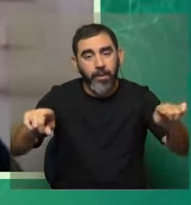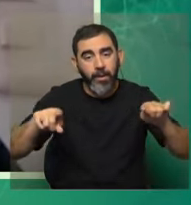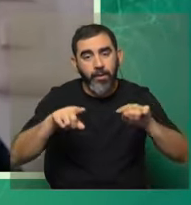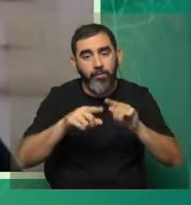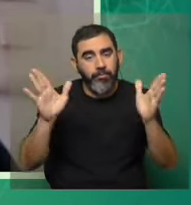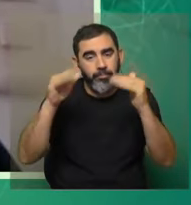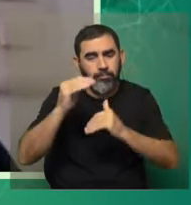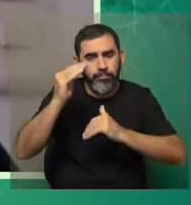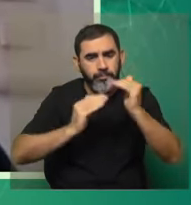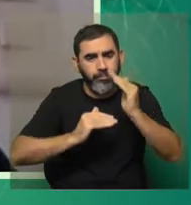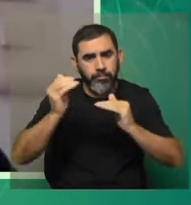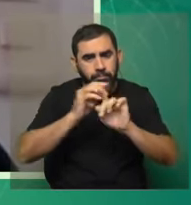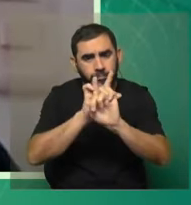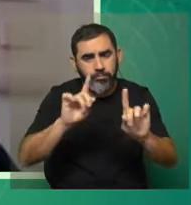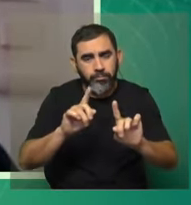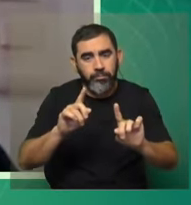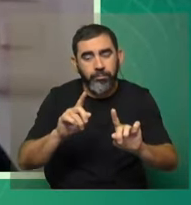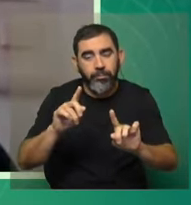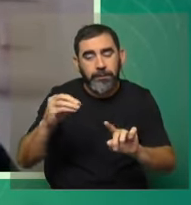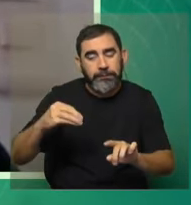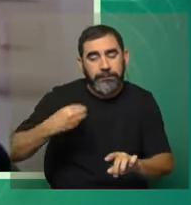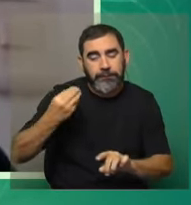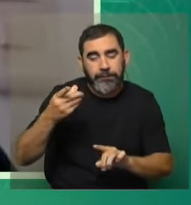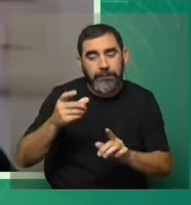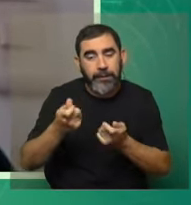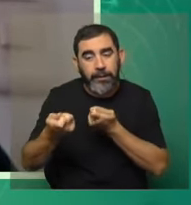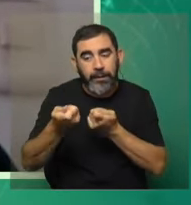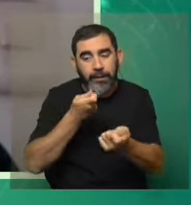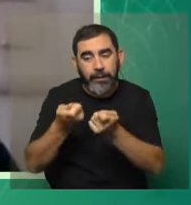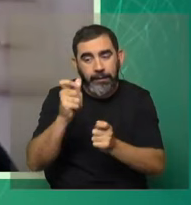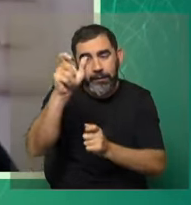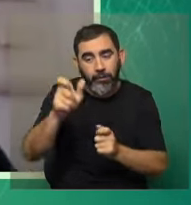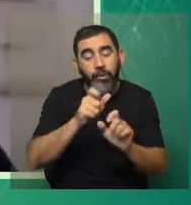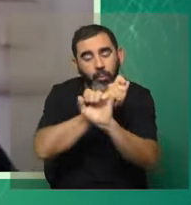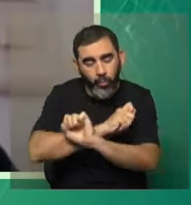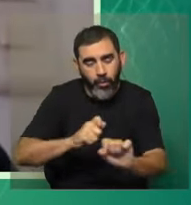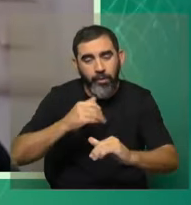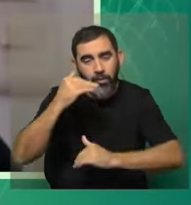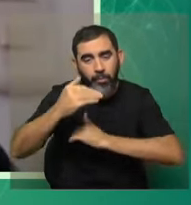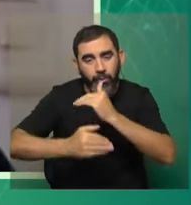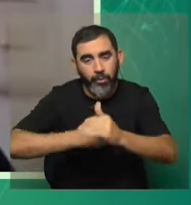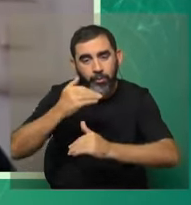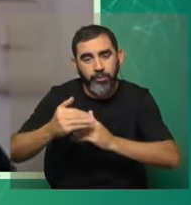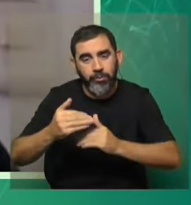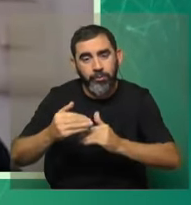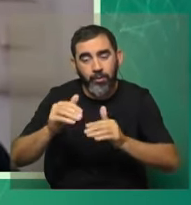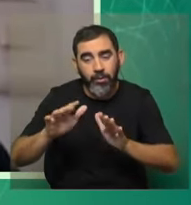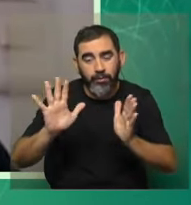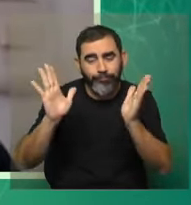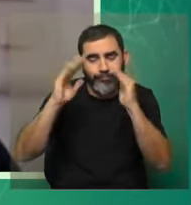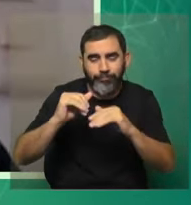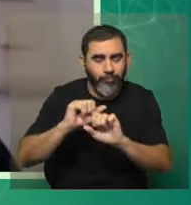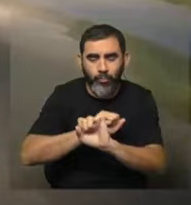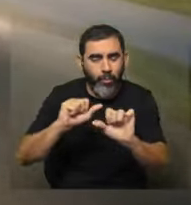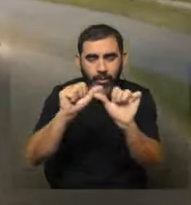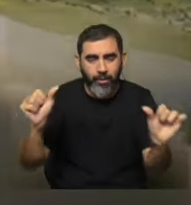de abilidad y esta excepción lo que le permite al gestionan justamente iniciar un proceso que de otra manera no lo podría